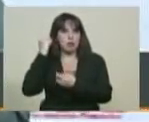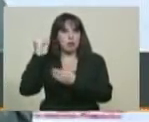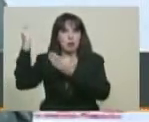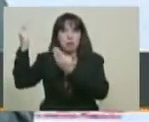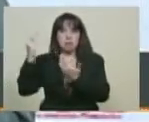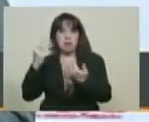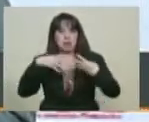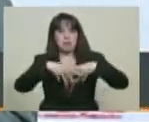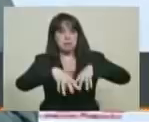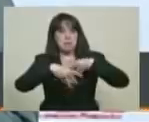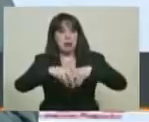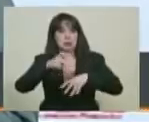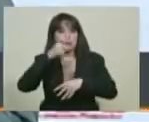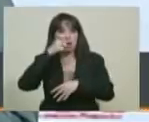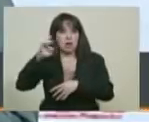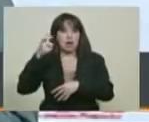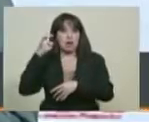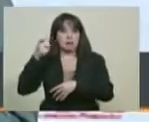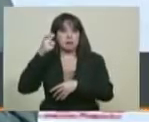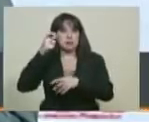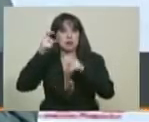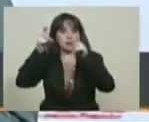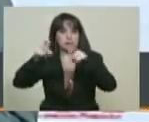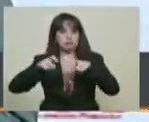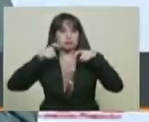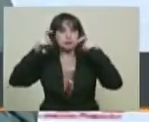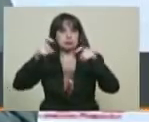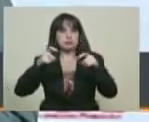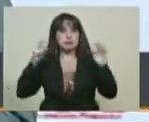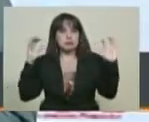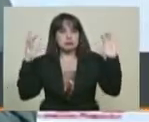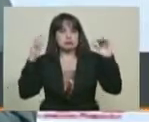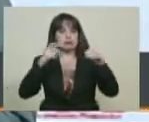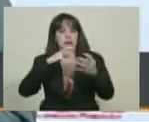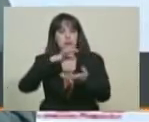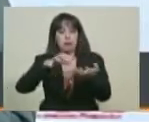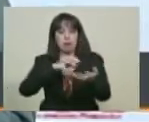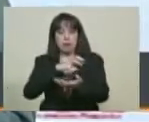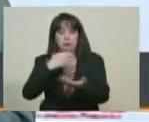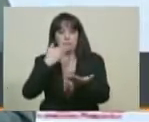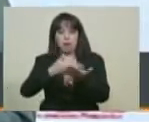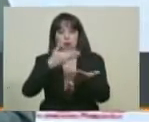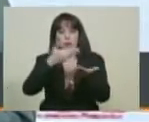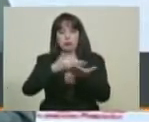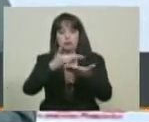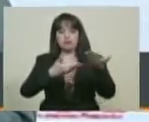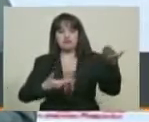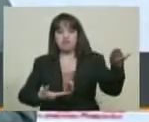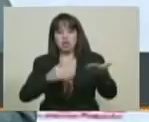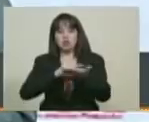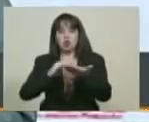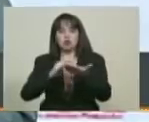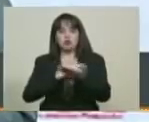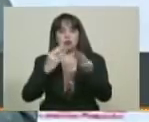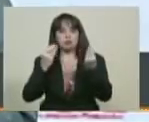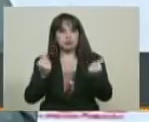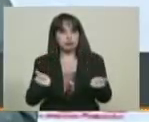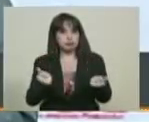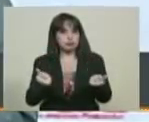una marcha campesina que me trajo un conjunto de problemas, de soluciones, de propuestas.